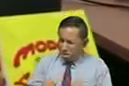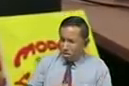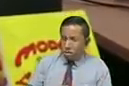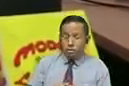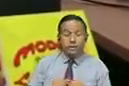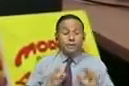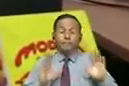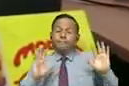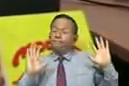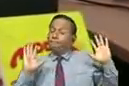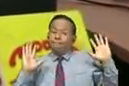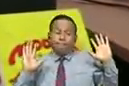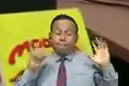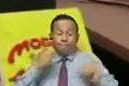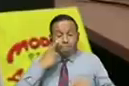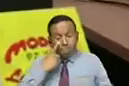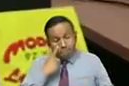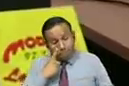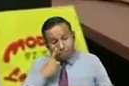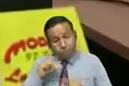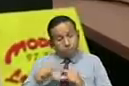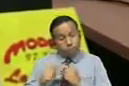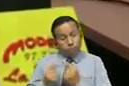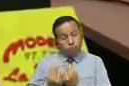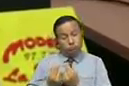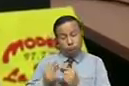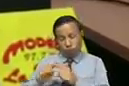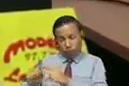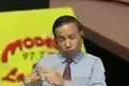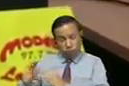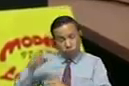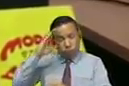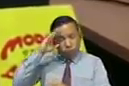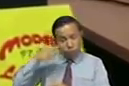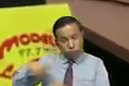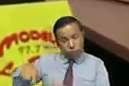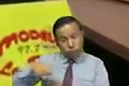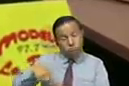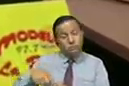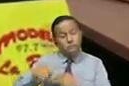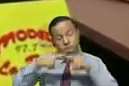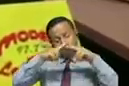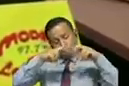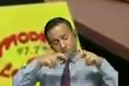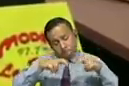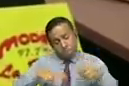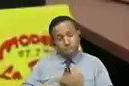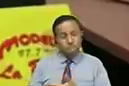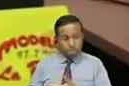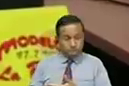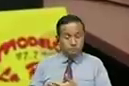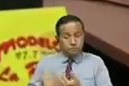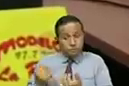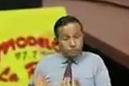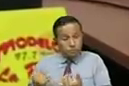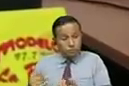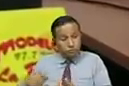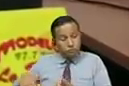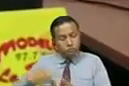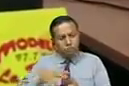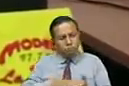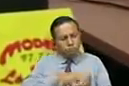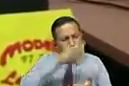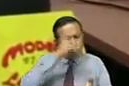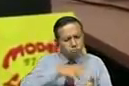Los organismos especializados, DINASED, criminalística y diferentes organizaciones de investigaciones están levantando todo tipo